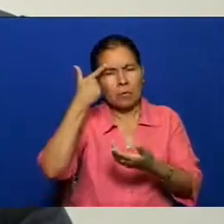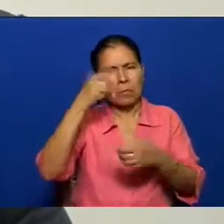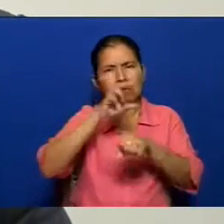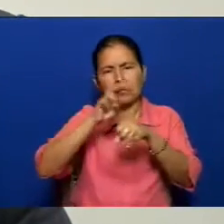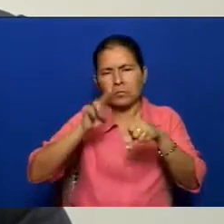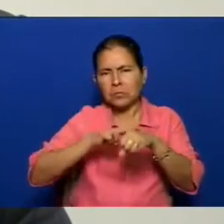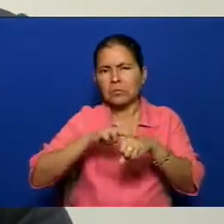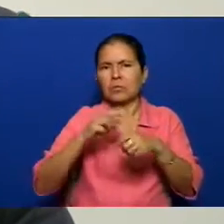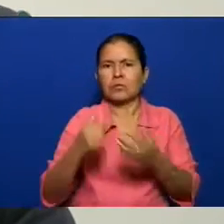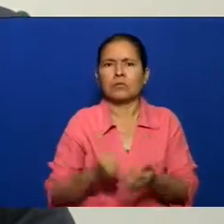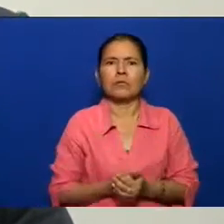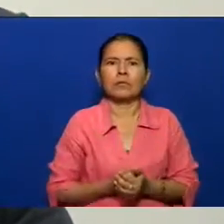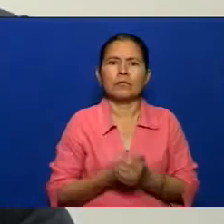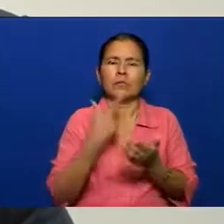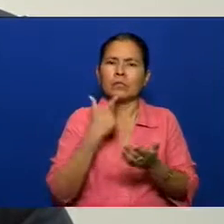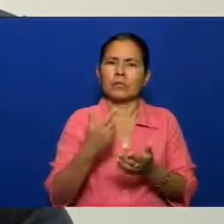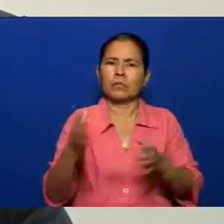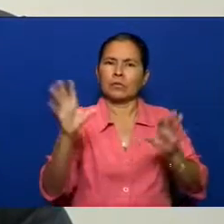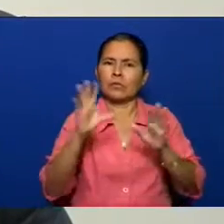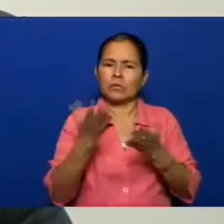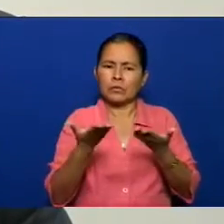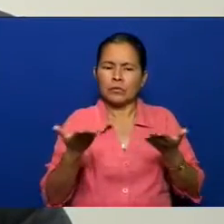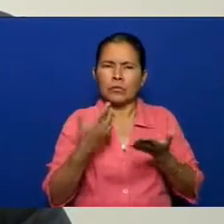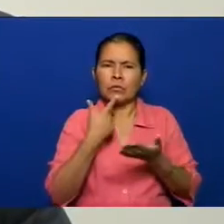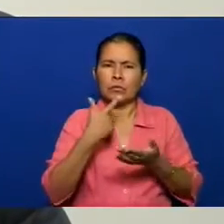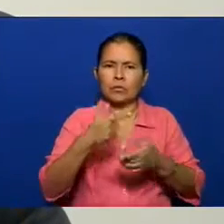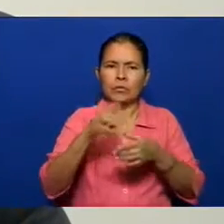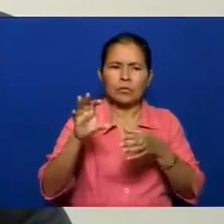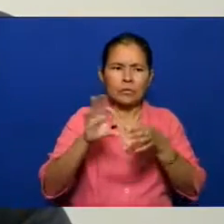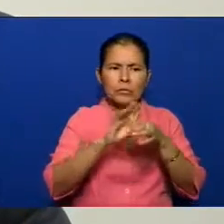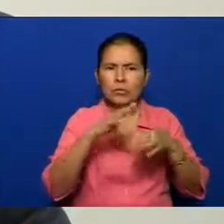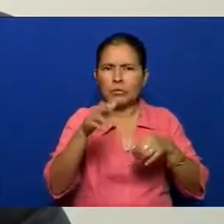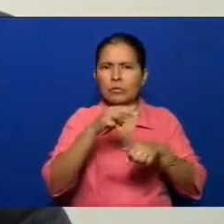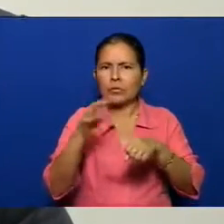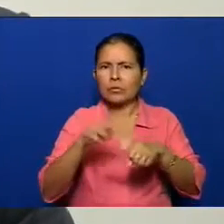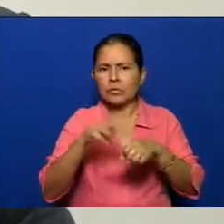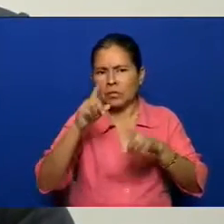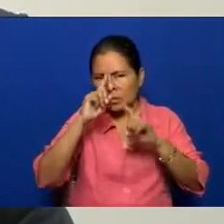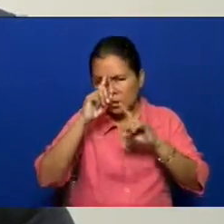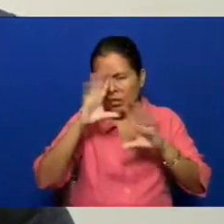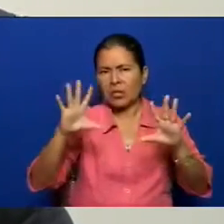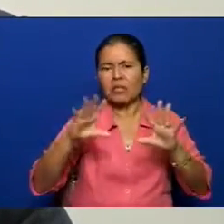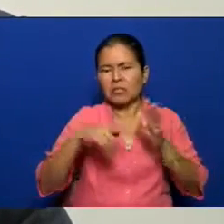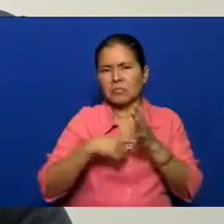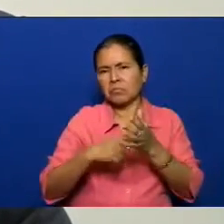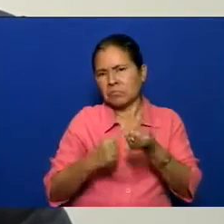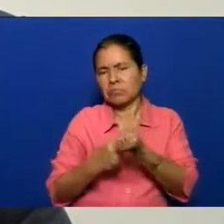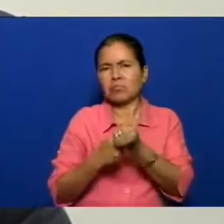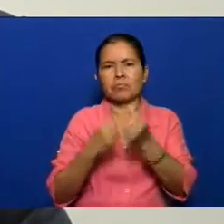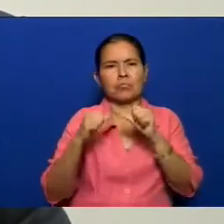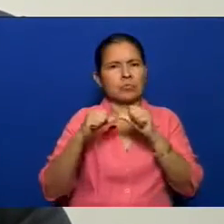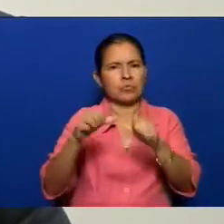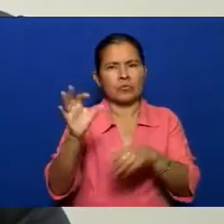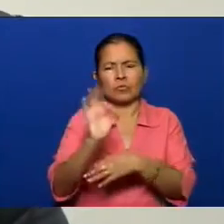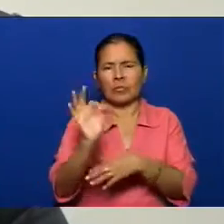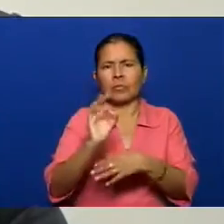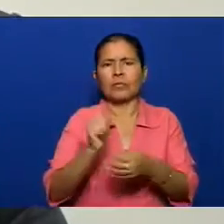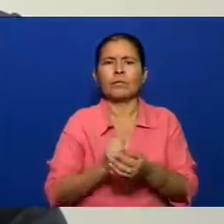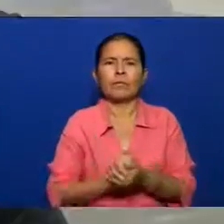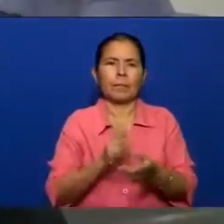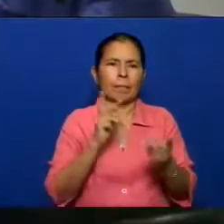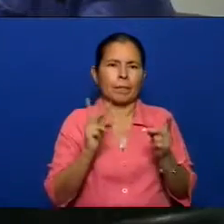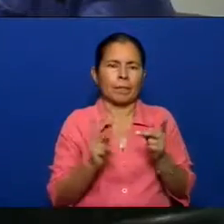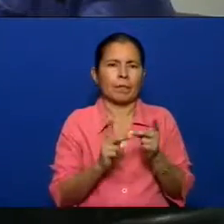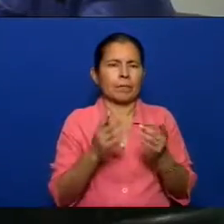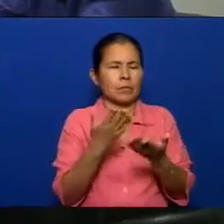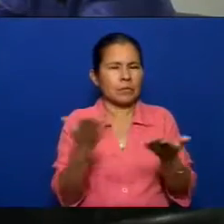Nacional, alinearnos con esas prioridades nacionales que están muy claras y contribuir. Nuestro rol es contribuir. Perfecto.